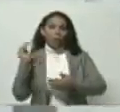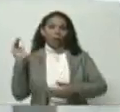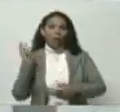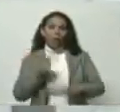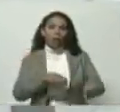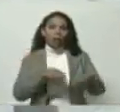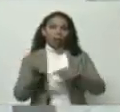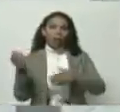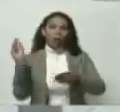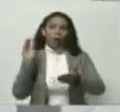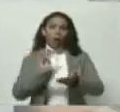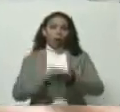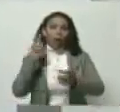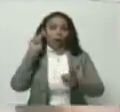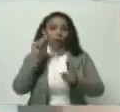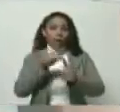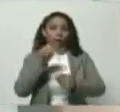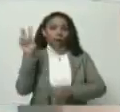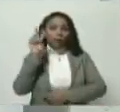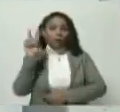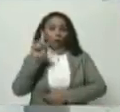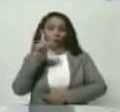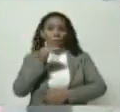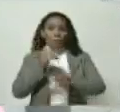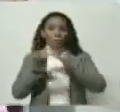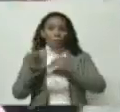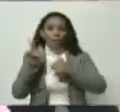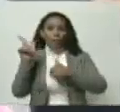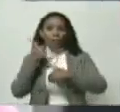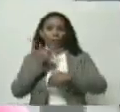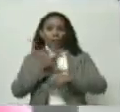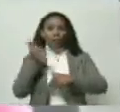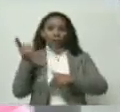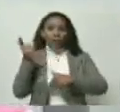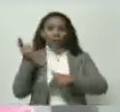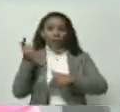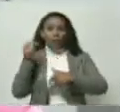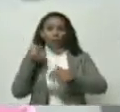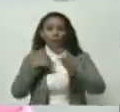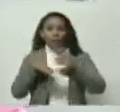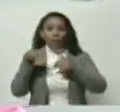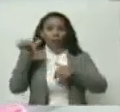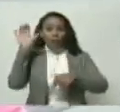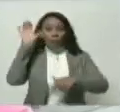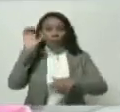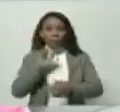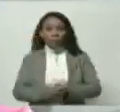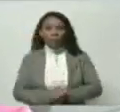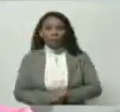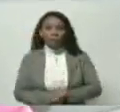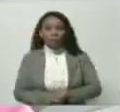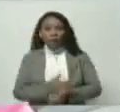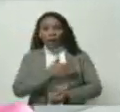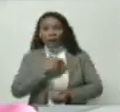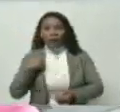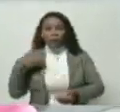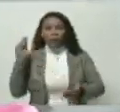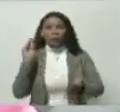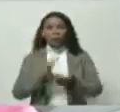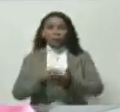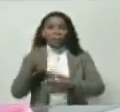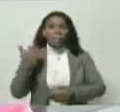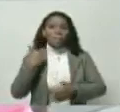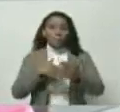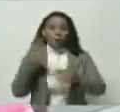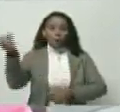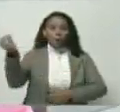lleven de nuevo hacia Venezuela. Y uno de los mensajes que ellos dijeron precisamente al salir del país es: los queremos de vuelta y vamos a